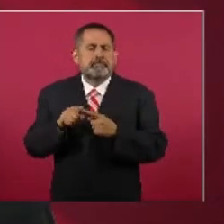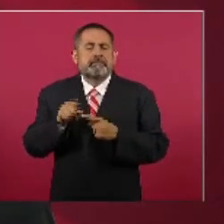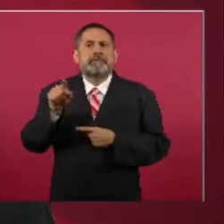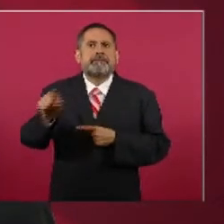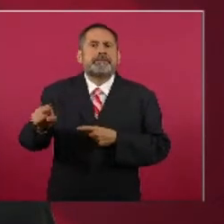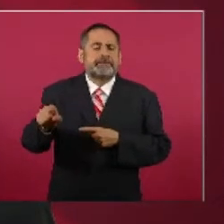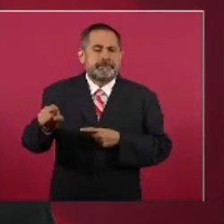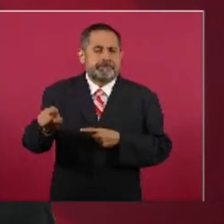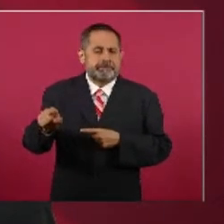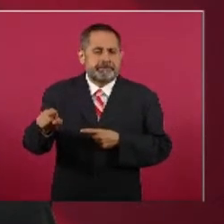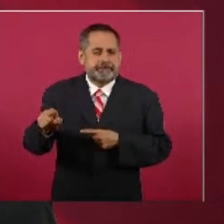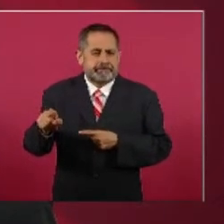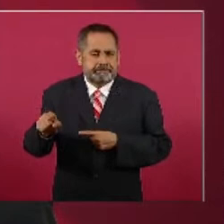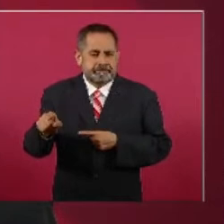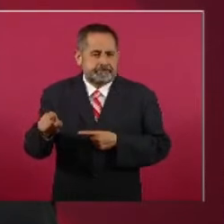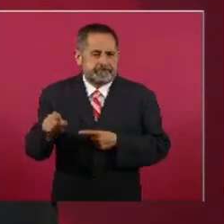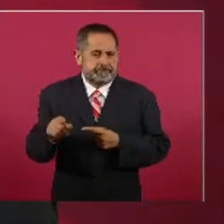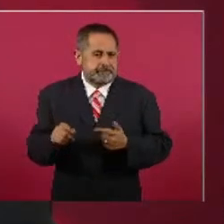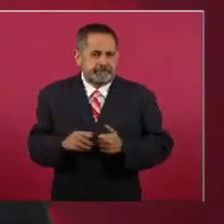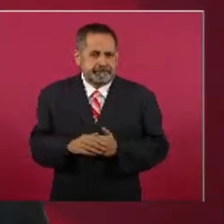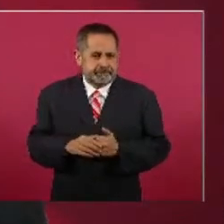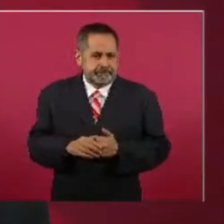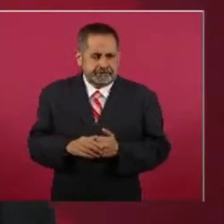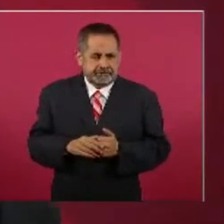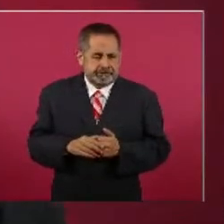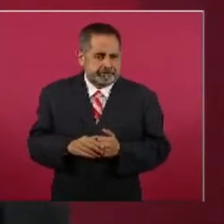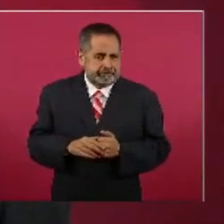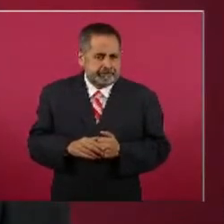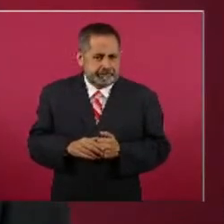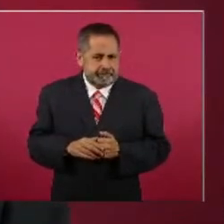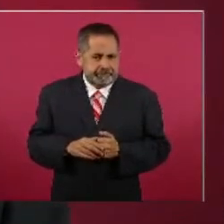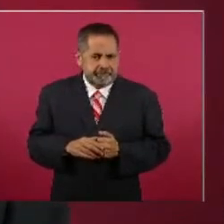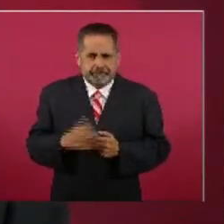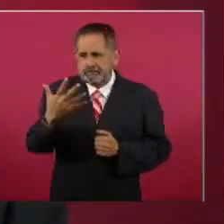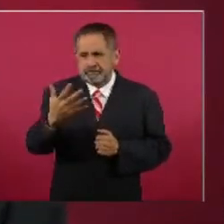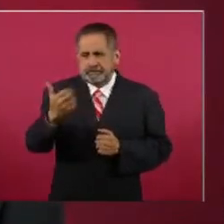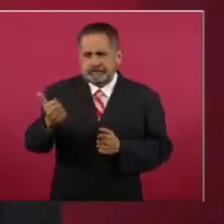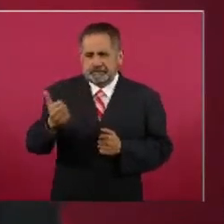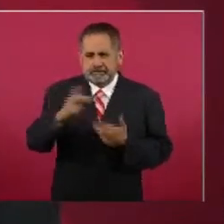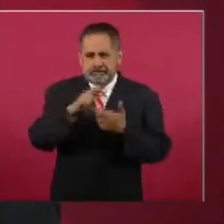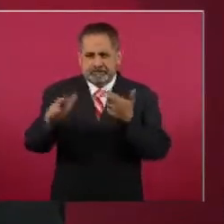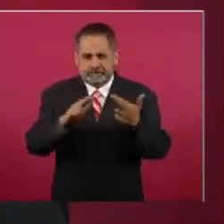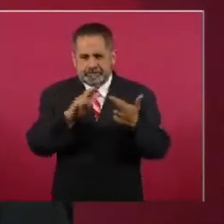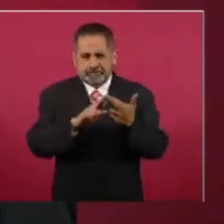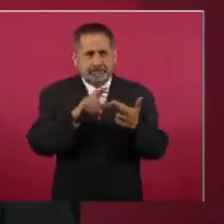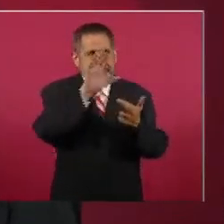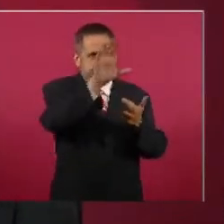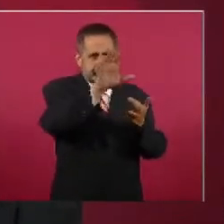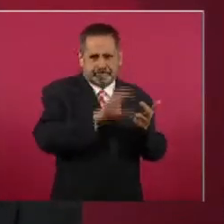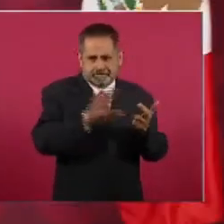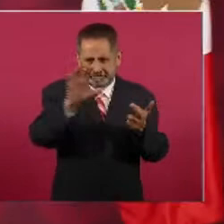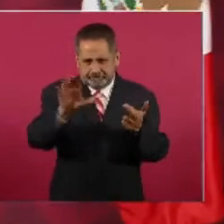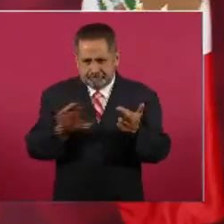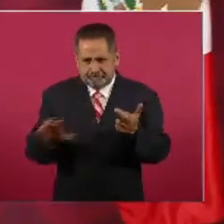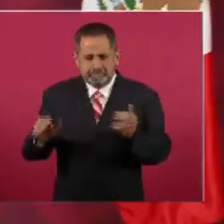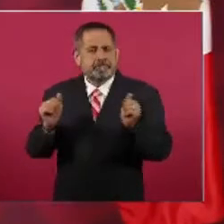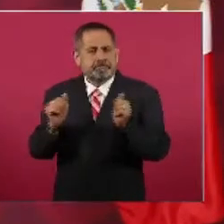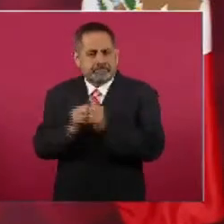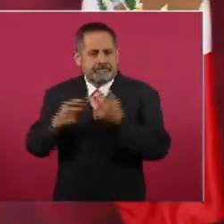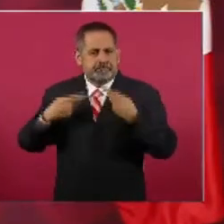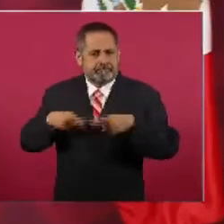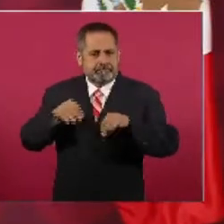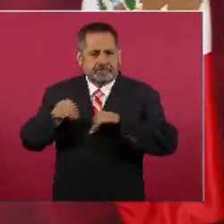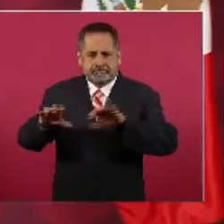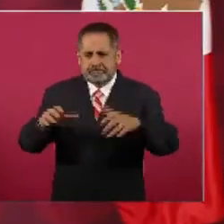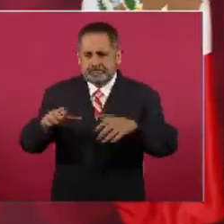las d 56 respondes del país con los trabajadores